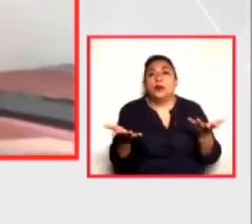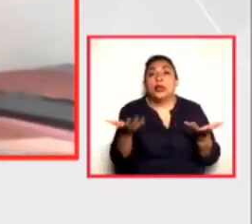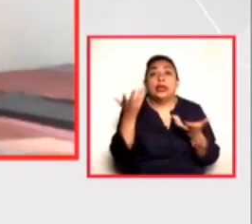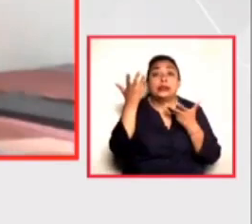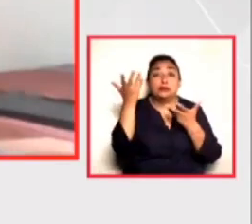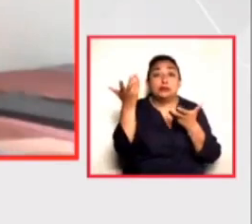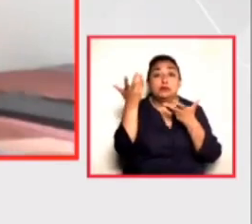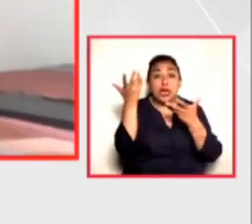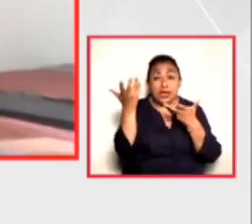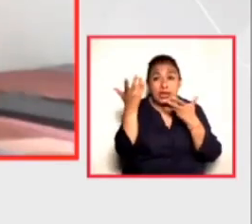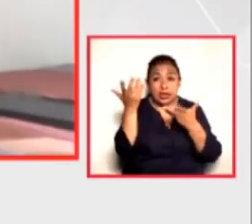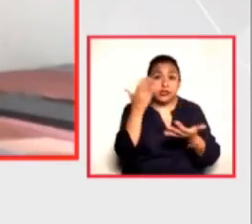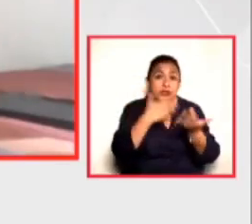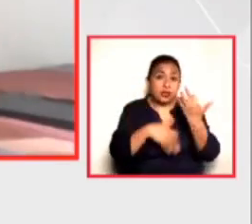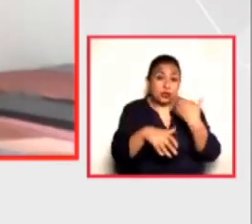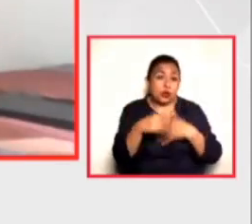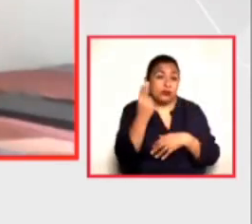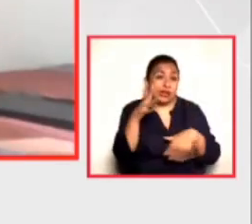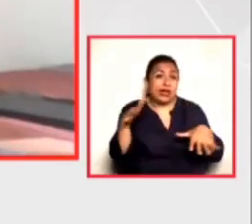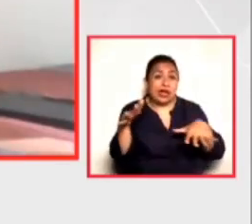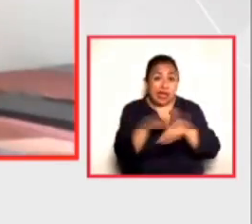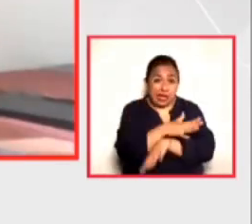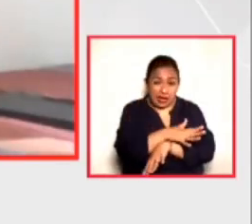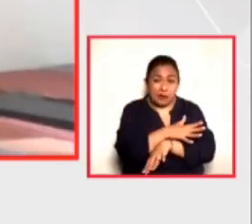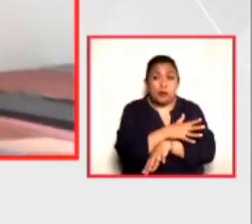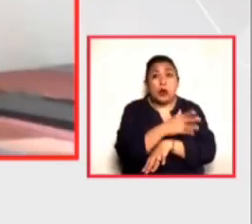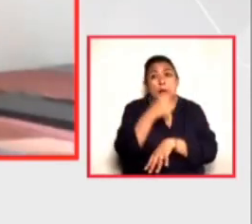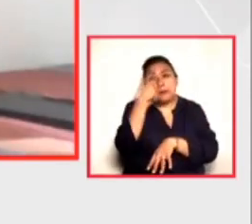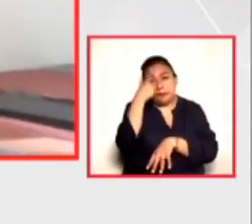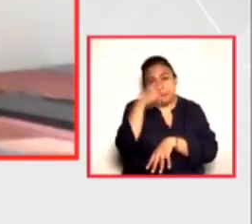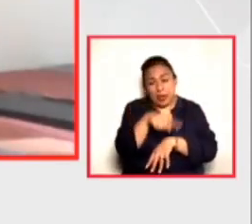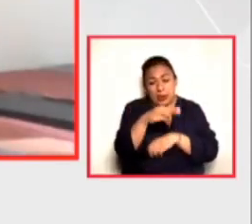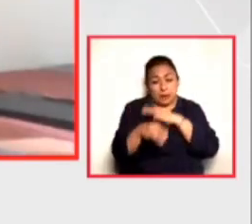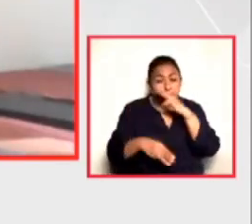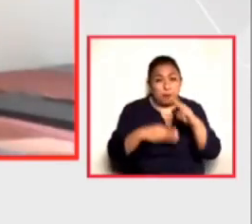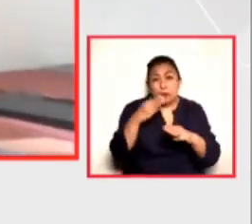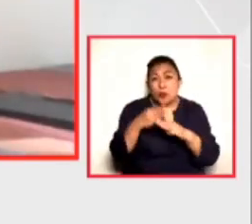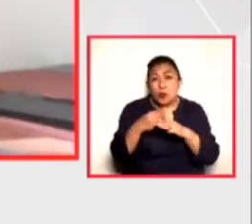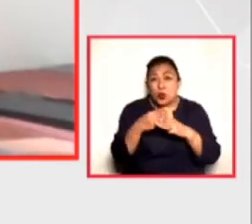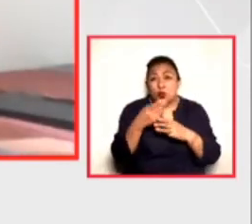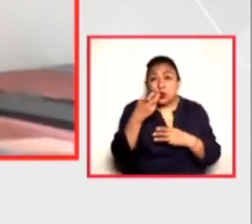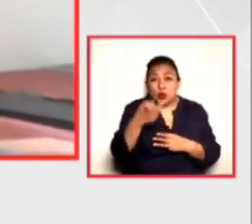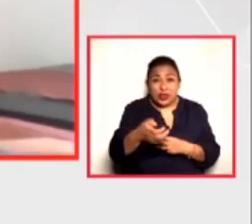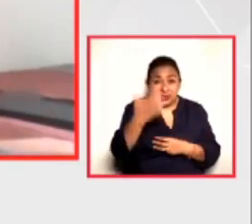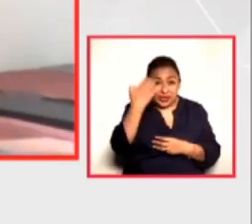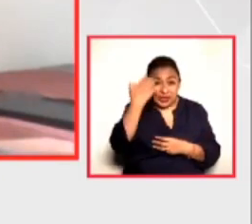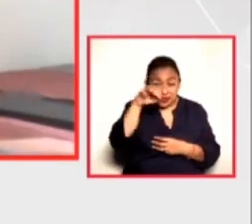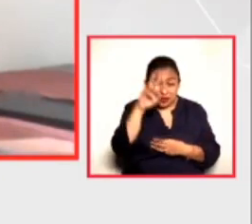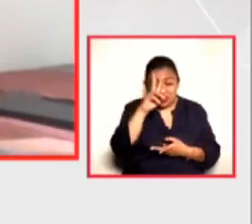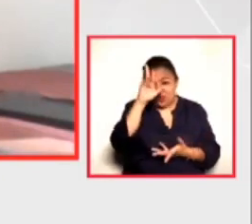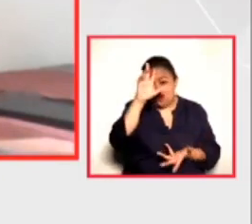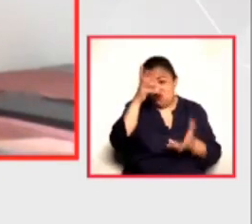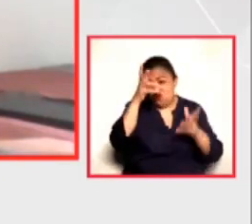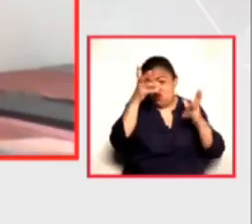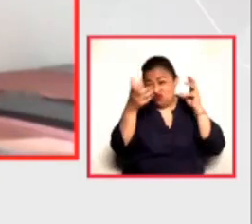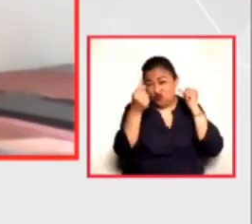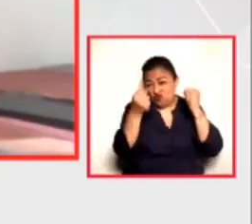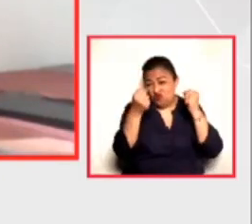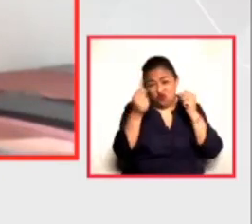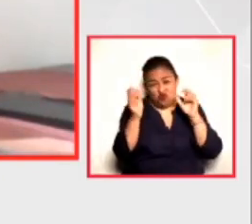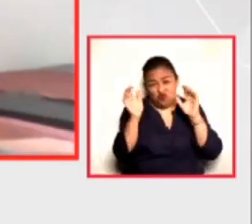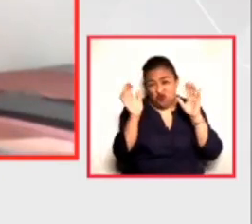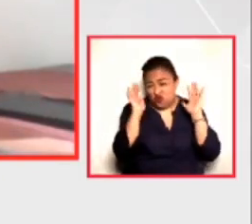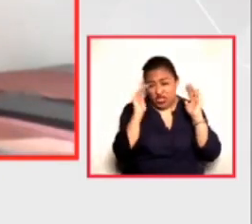todos tenemos que cambiar para que en el mundo no vivamos esta realidad tan violenta y tan